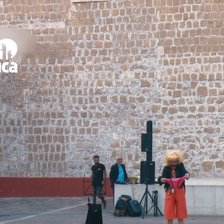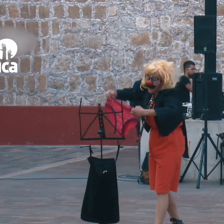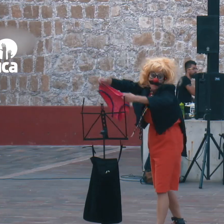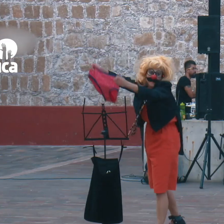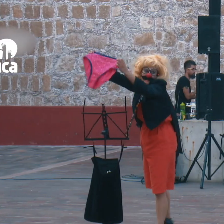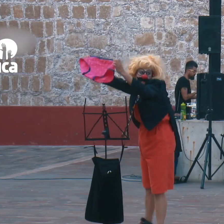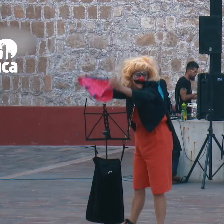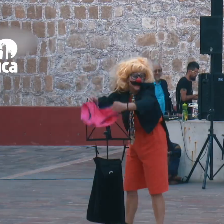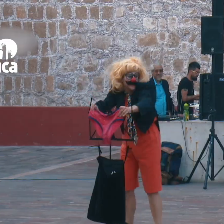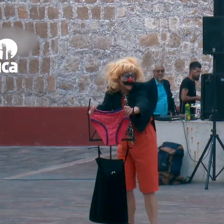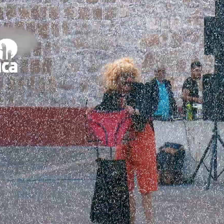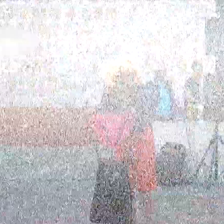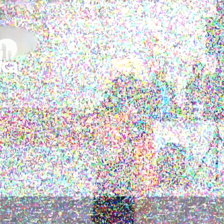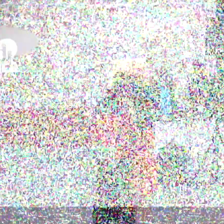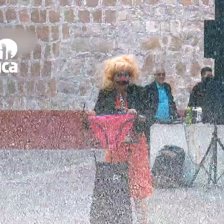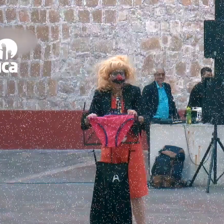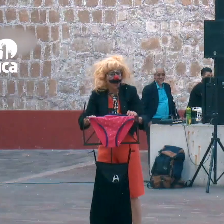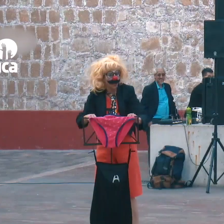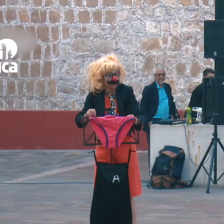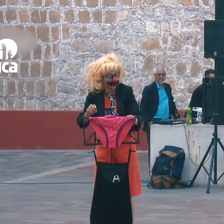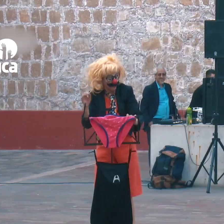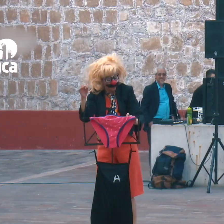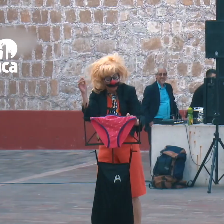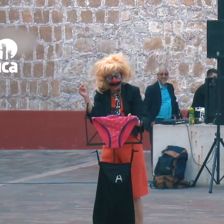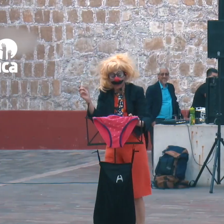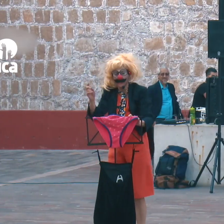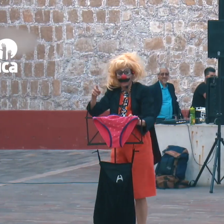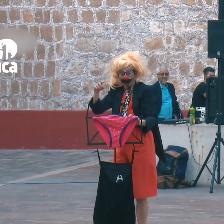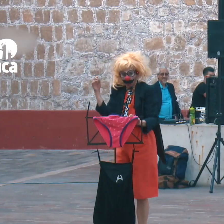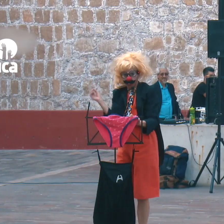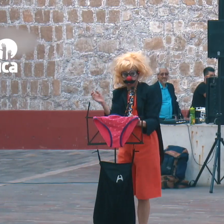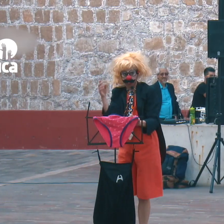una pluralidad de lenguaje.